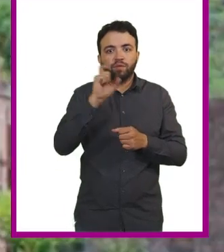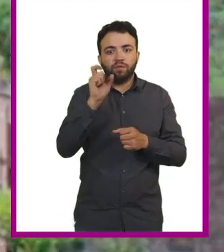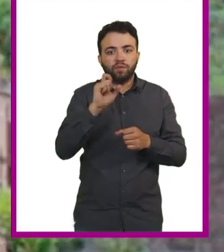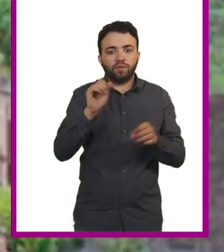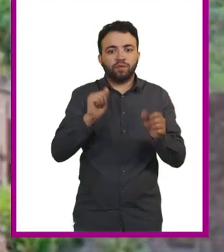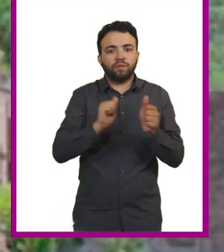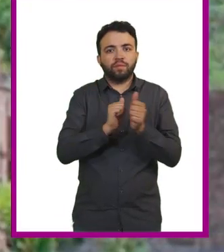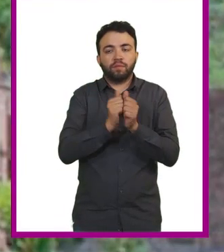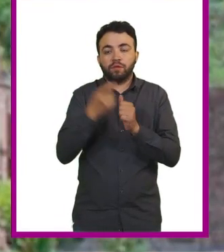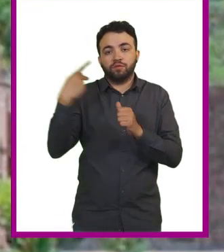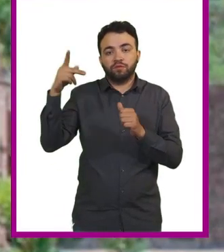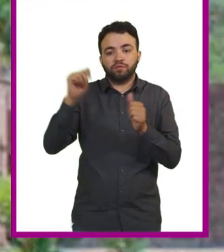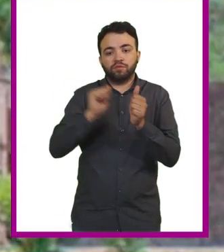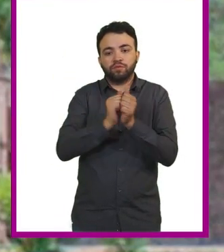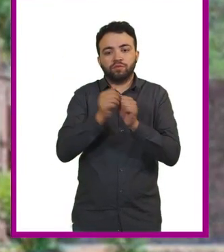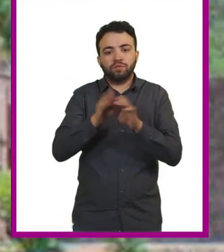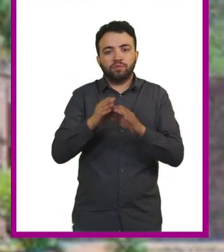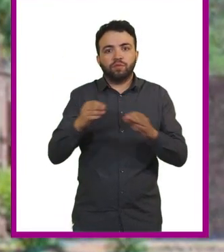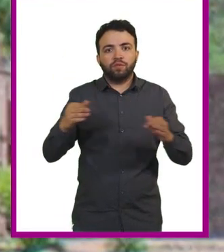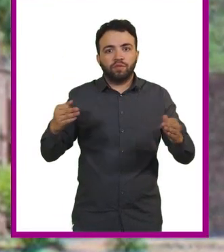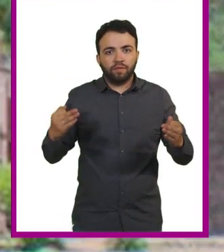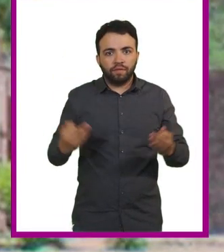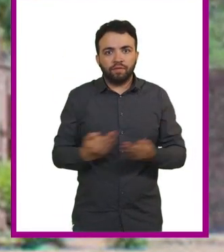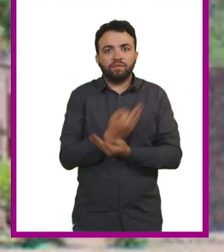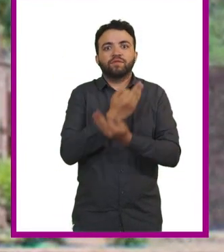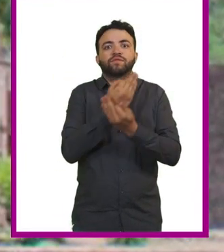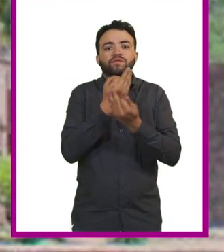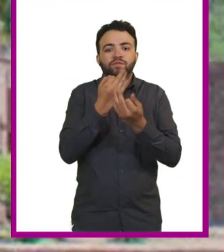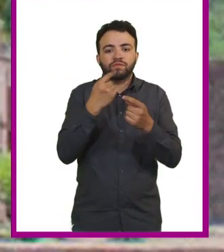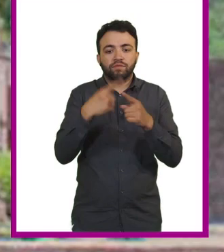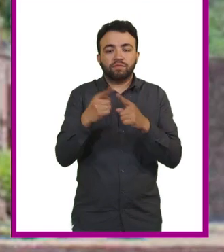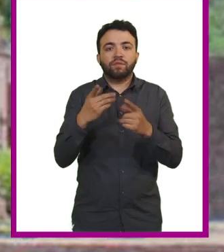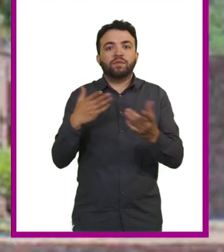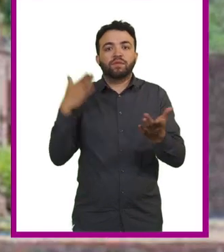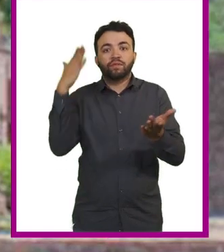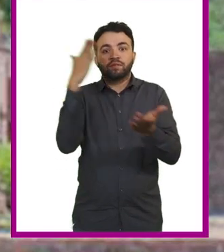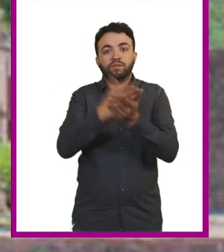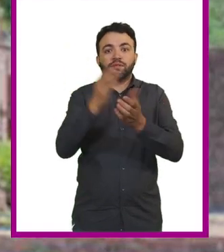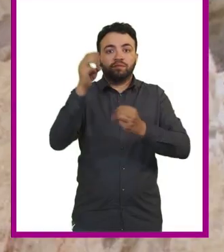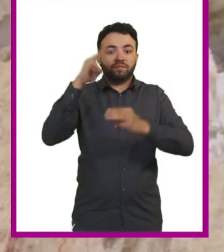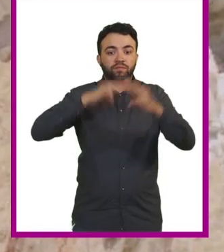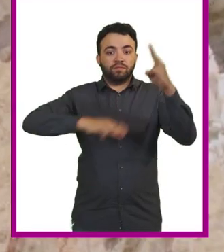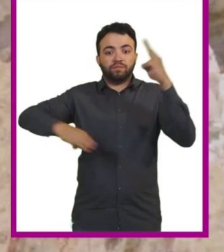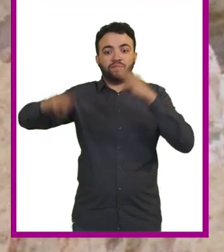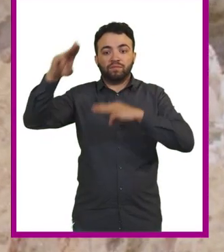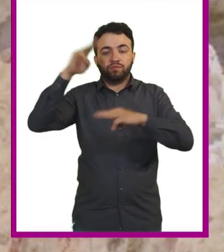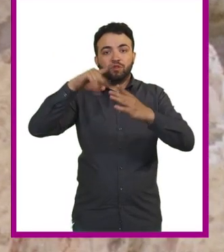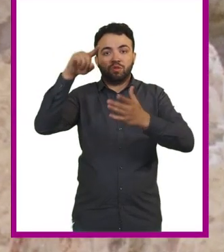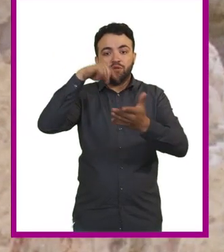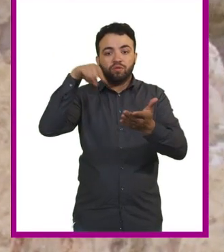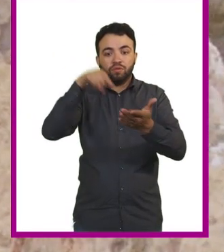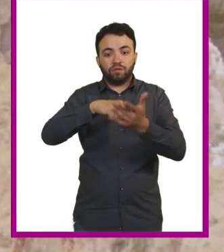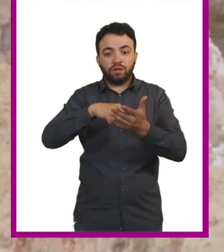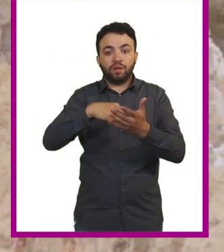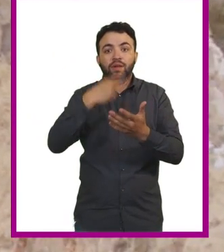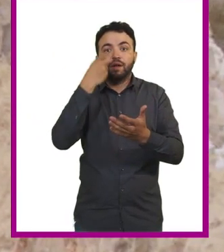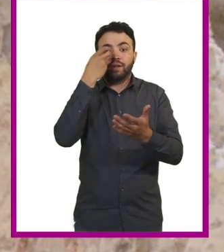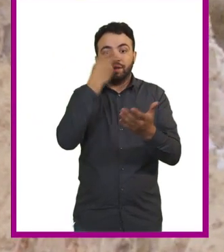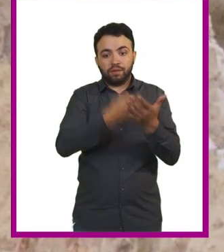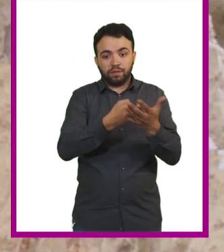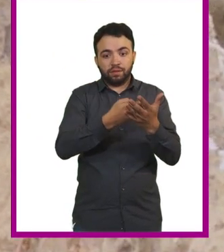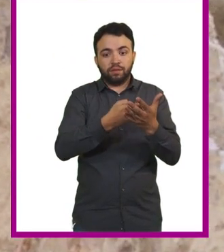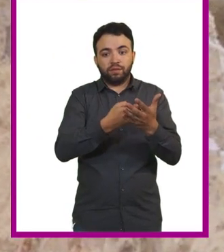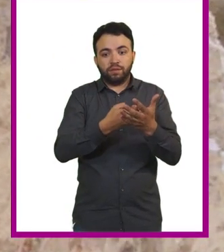misiones, tuvieron acceso a las montañas, a algunos lugares de las montañas, y ahí encontraron los sitios y